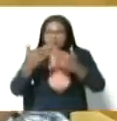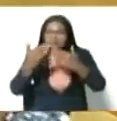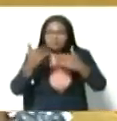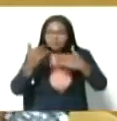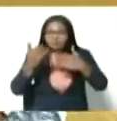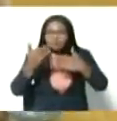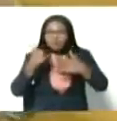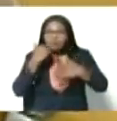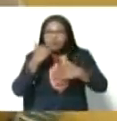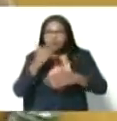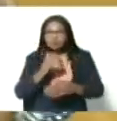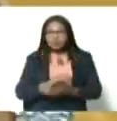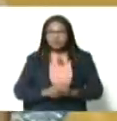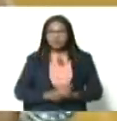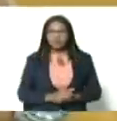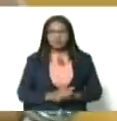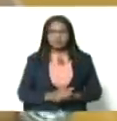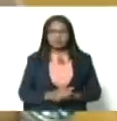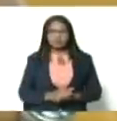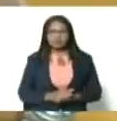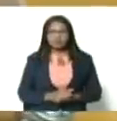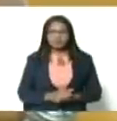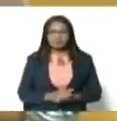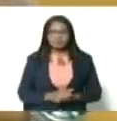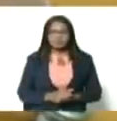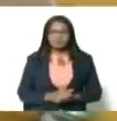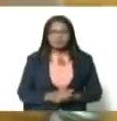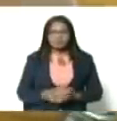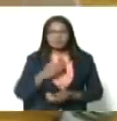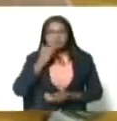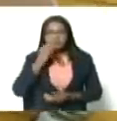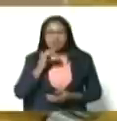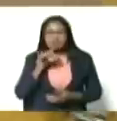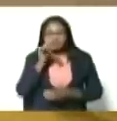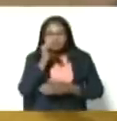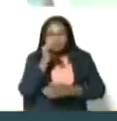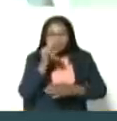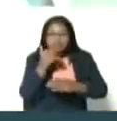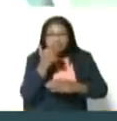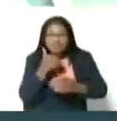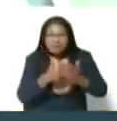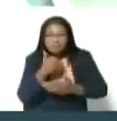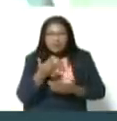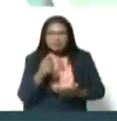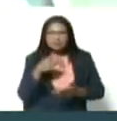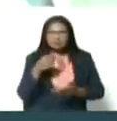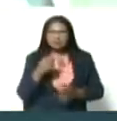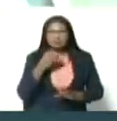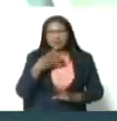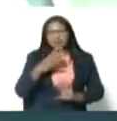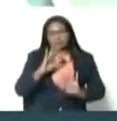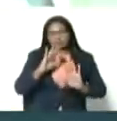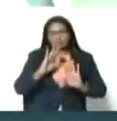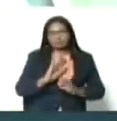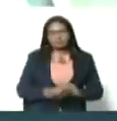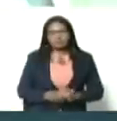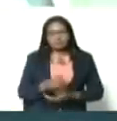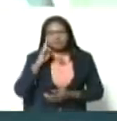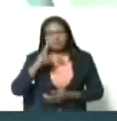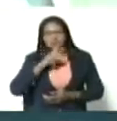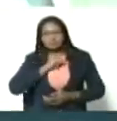aquí. Aquí. No se acerca más al son. Bueno, ahí están,